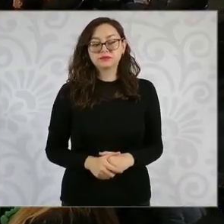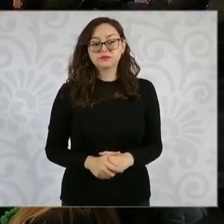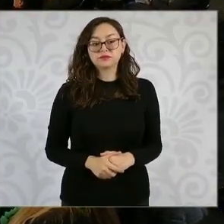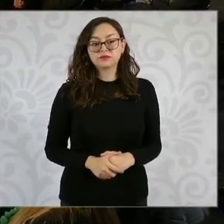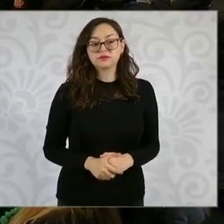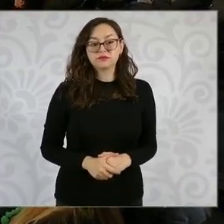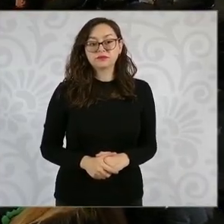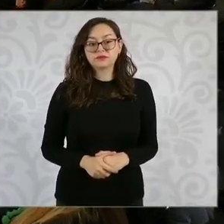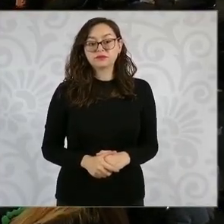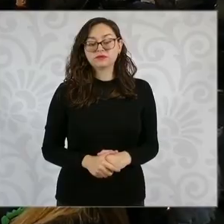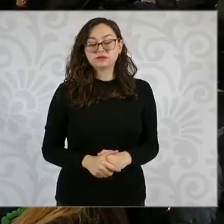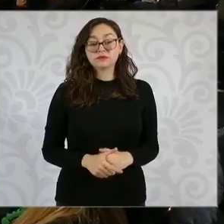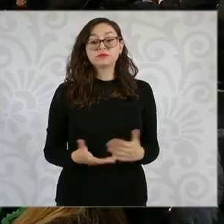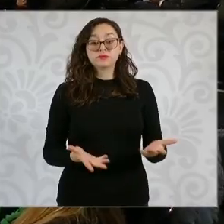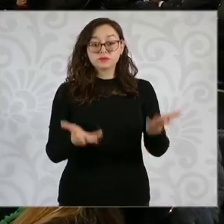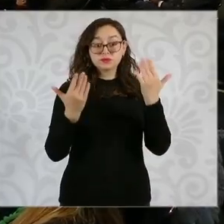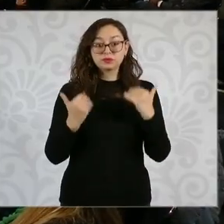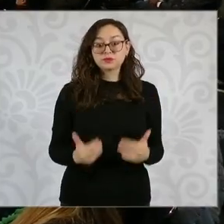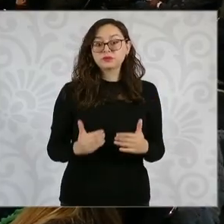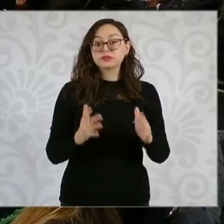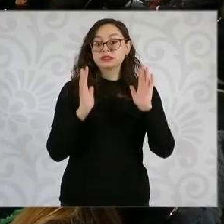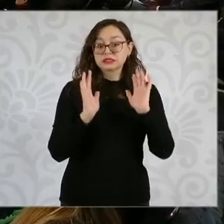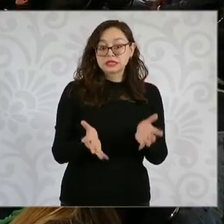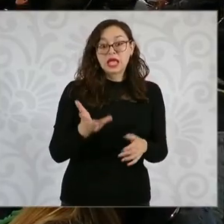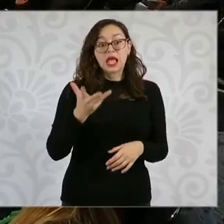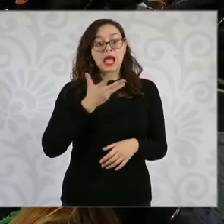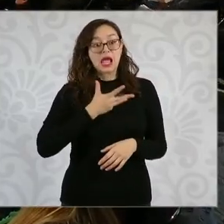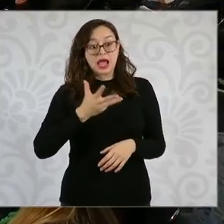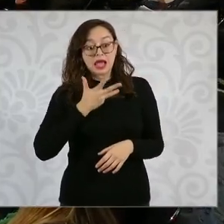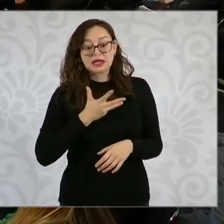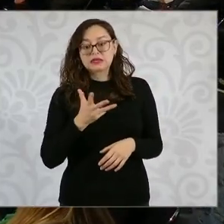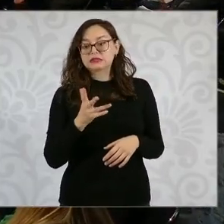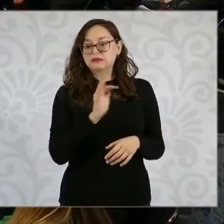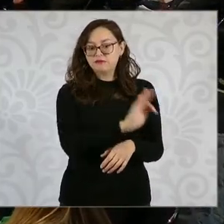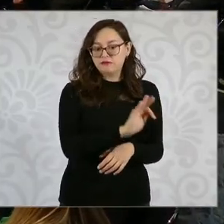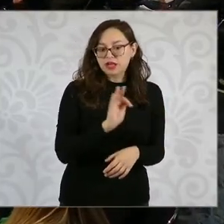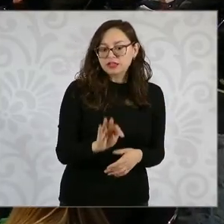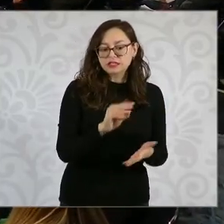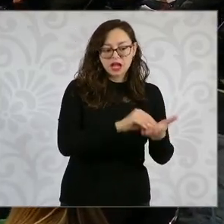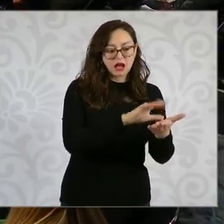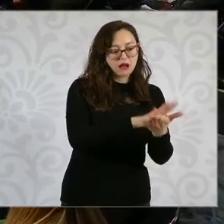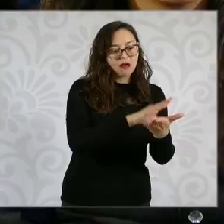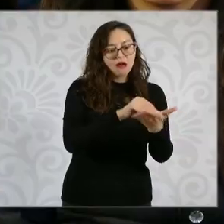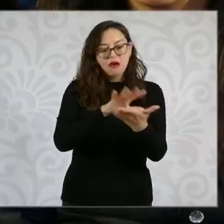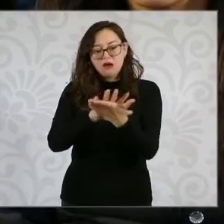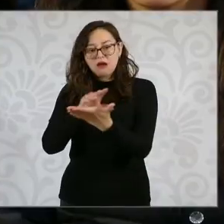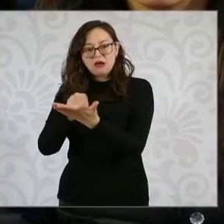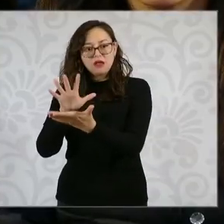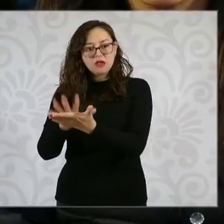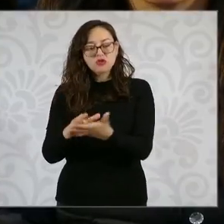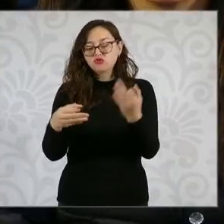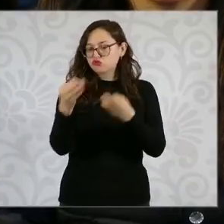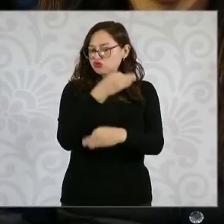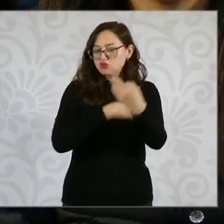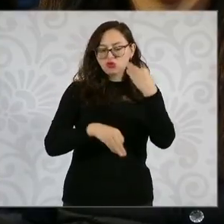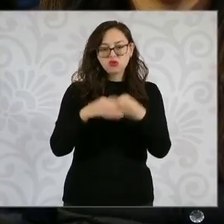y definidos todos estos plazos de fechas y de los términos en los que se tiene que realizar este proceso de